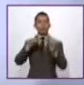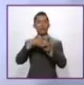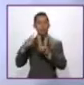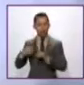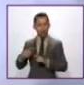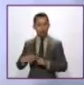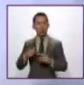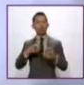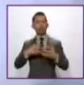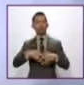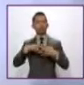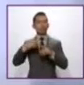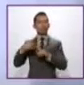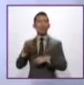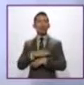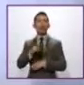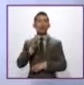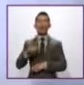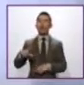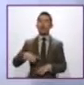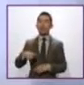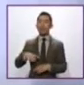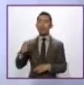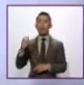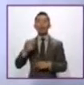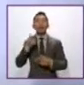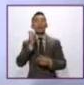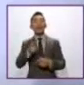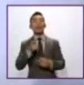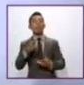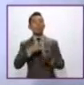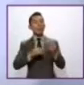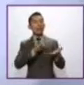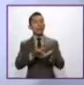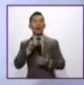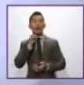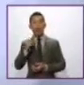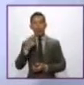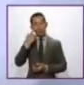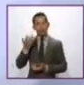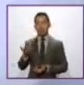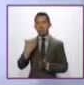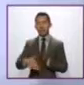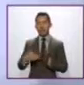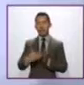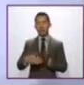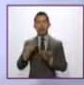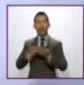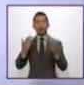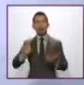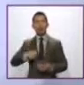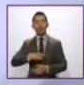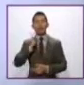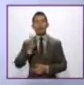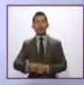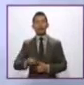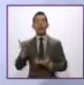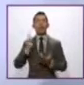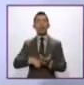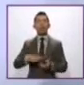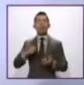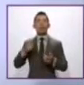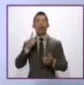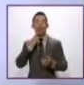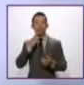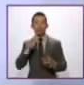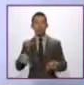porque normalmente los gobiernos no invierten en ello porque no se nota. Nosotros vamos a evitar de una vez por todas el huachicoleo del